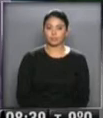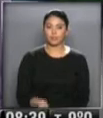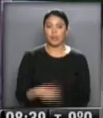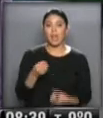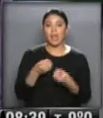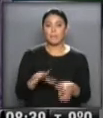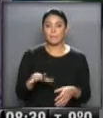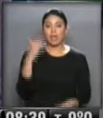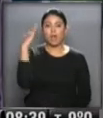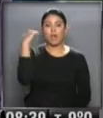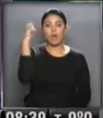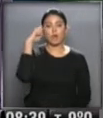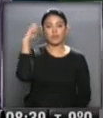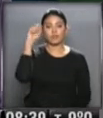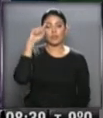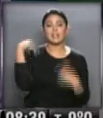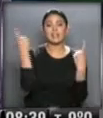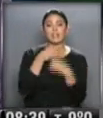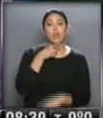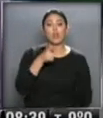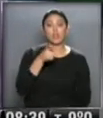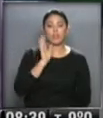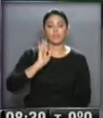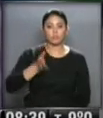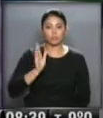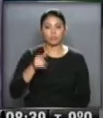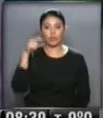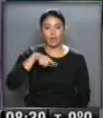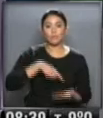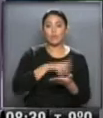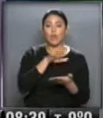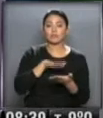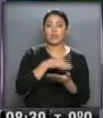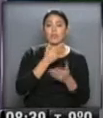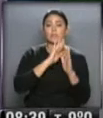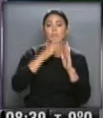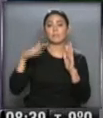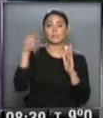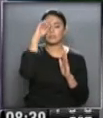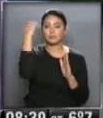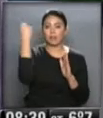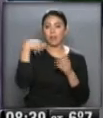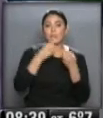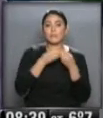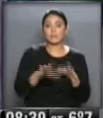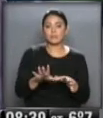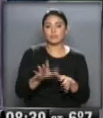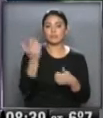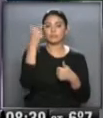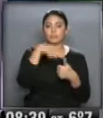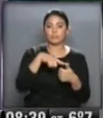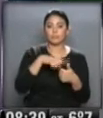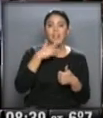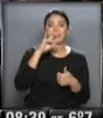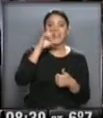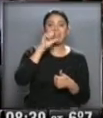Comenzó el Congreso Internacional contra la Tortura, se está desarrollando en Buenos Aires en la Biblioteca Nacional. La apertura estuvo a cargo, entre otros, de Estela